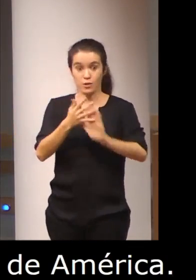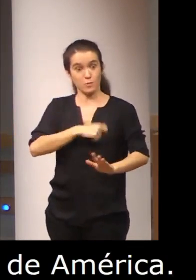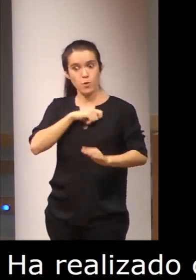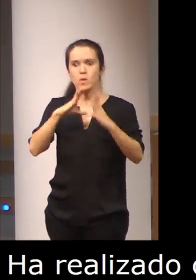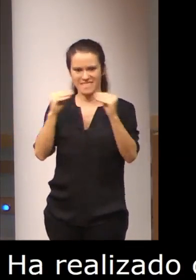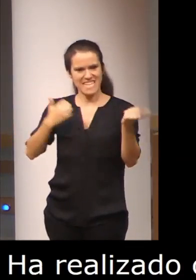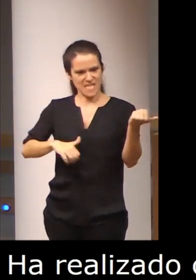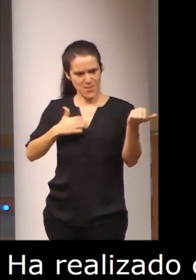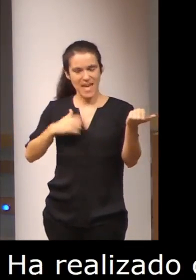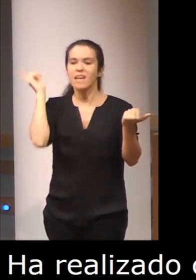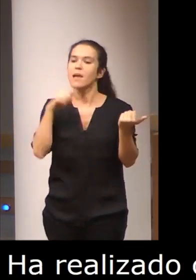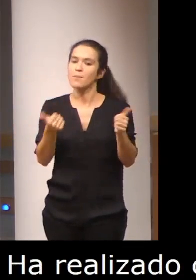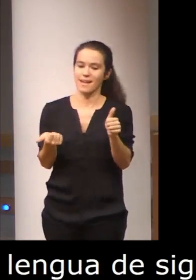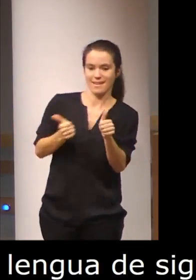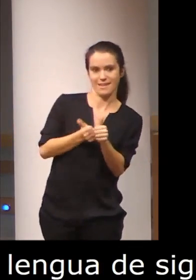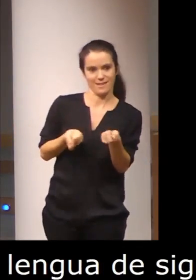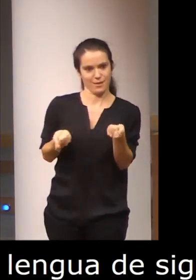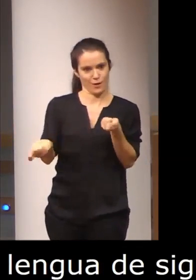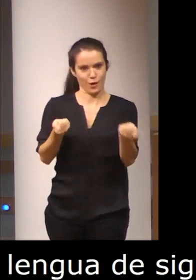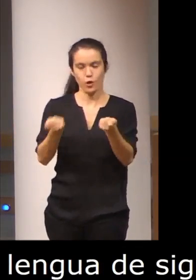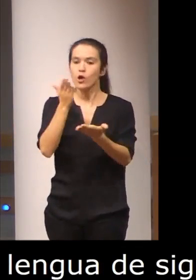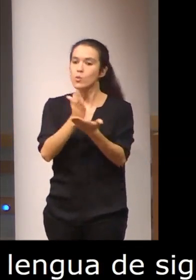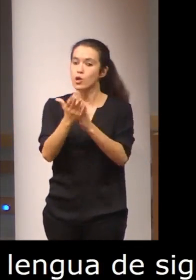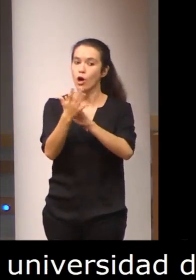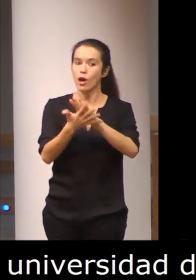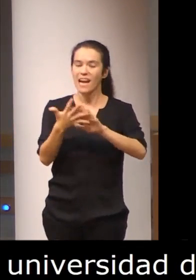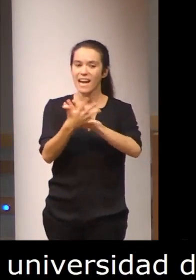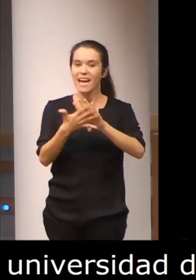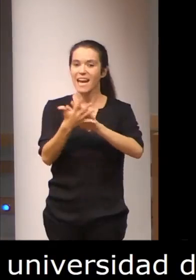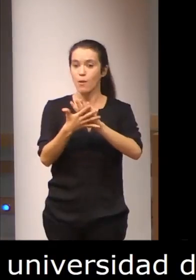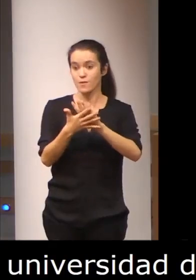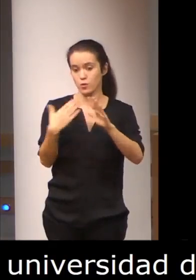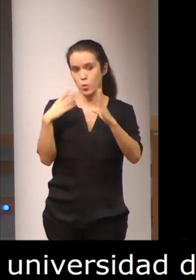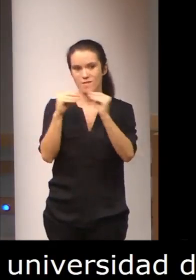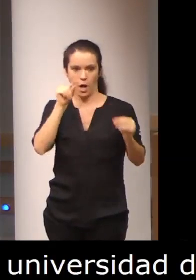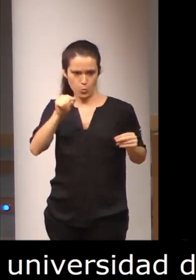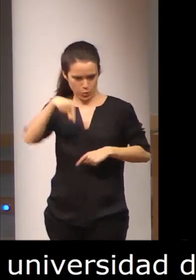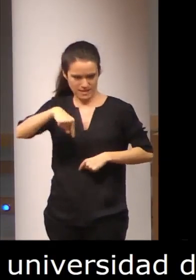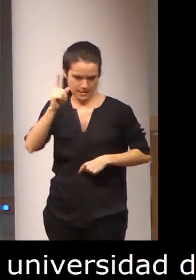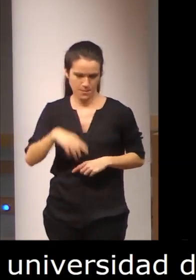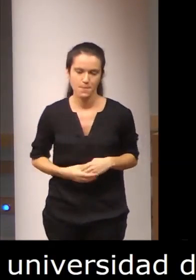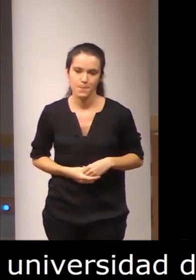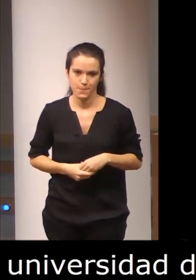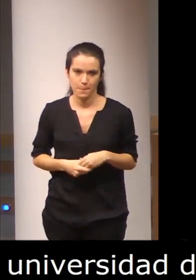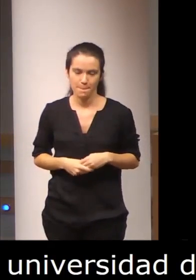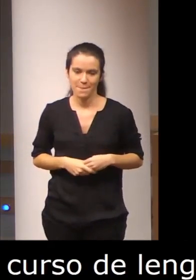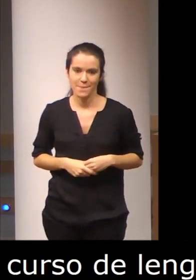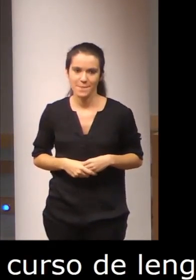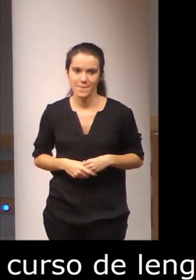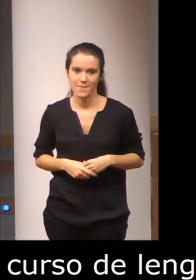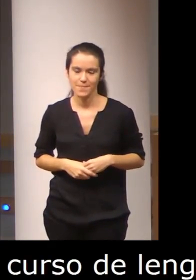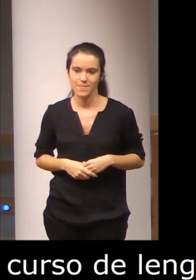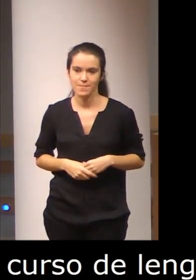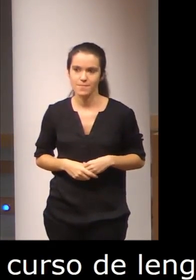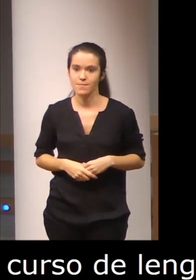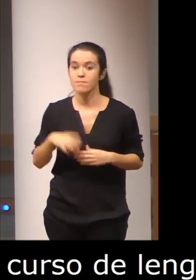y ha codirigido el curso de lengua de signos de la Universidad Complutense. También